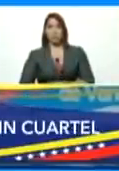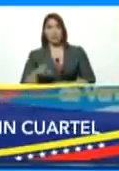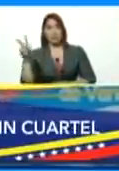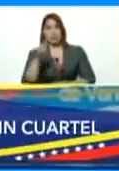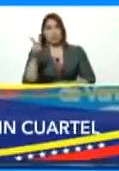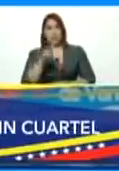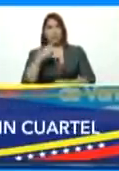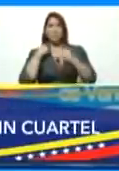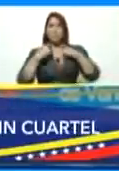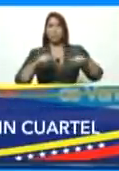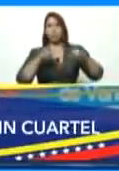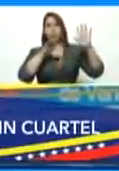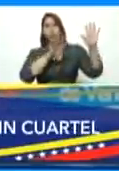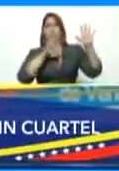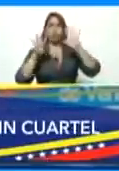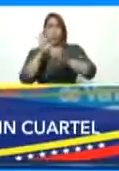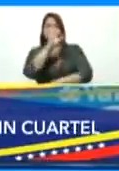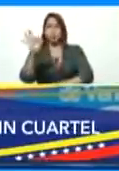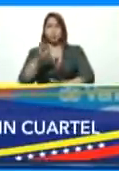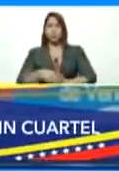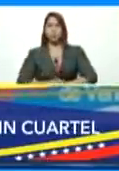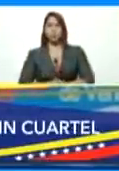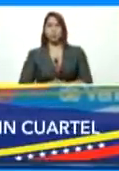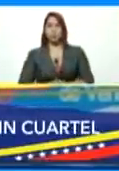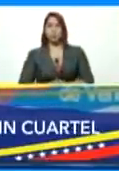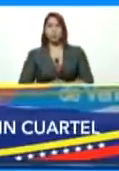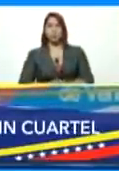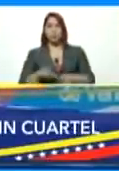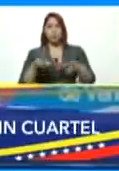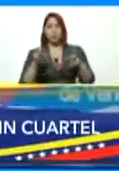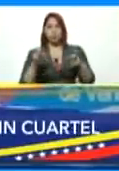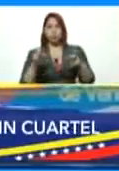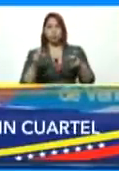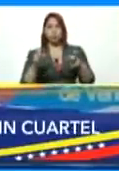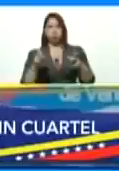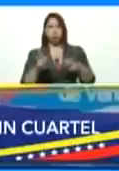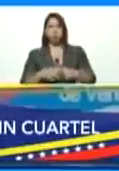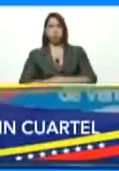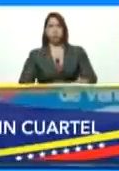perdió el 99 por ciento de sus ingresos